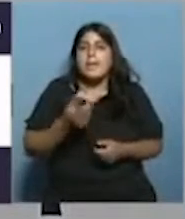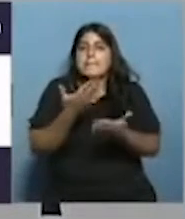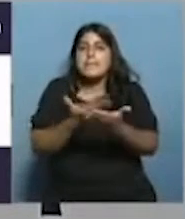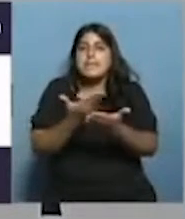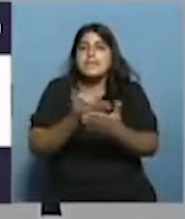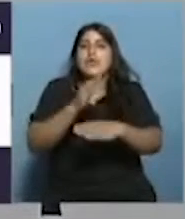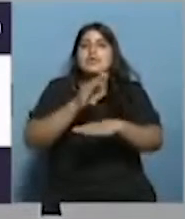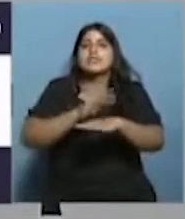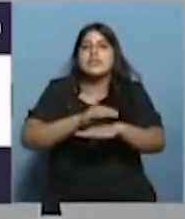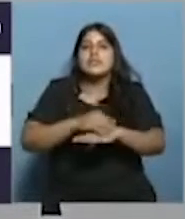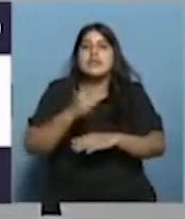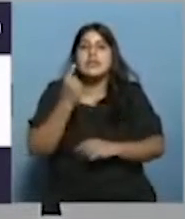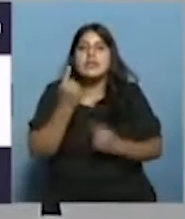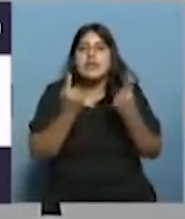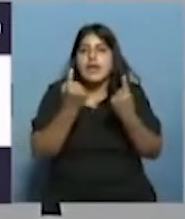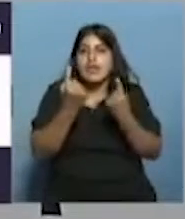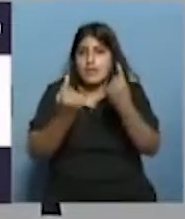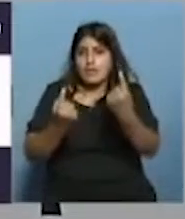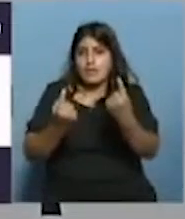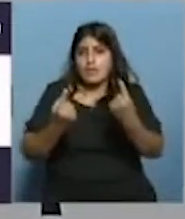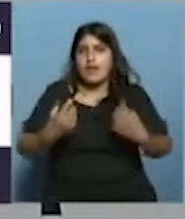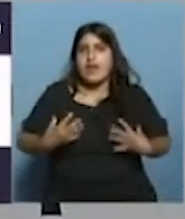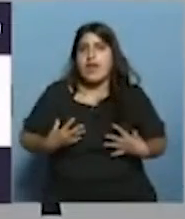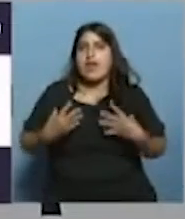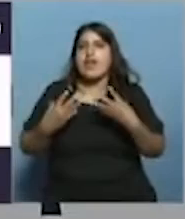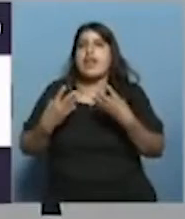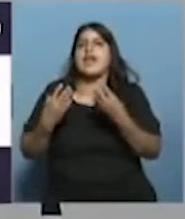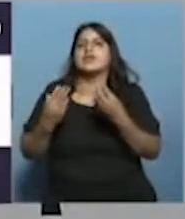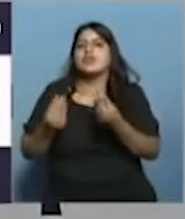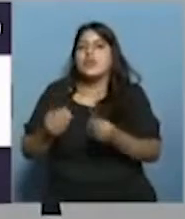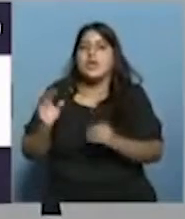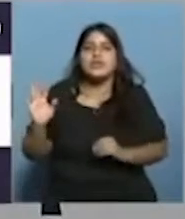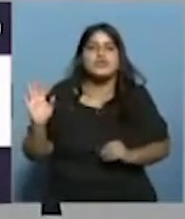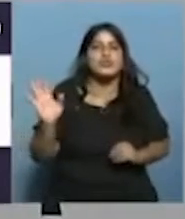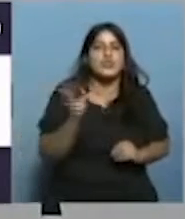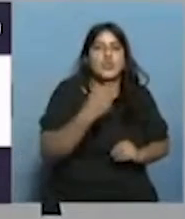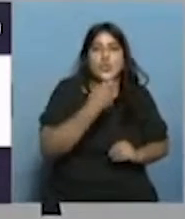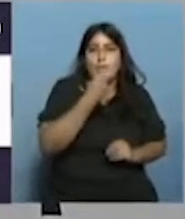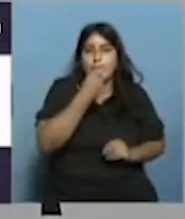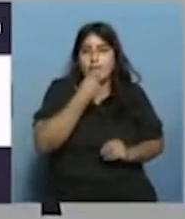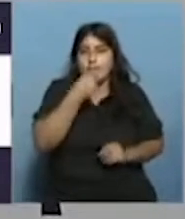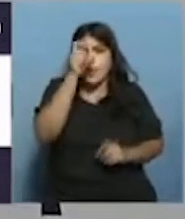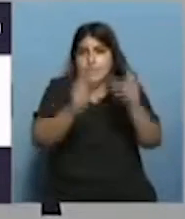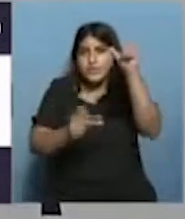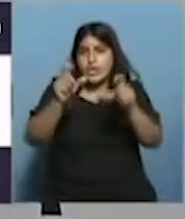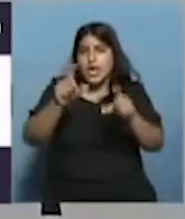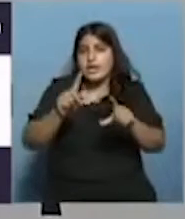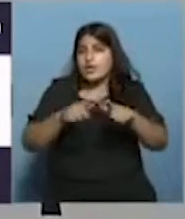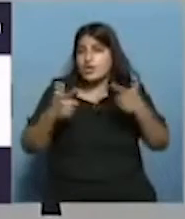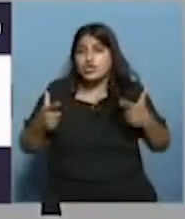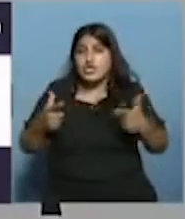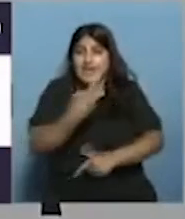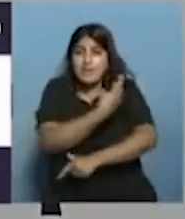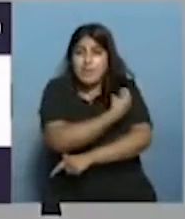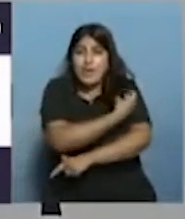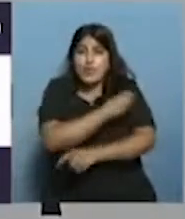responsabilidad individual, a la solidaridad de las personas, que no concurran a aquellos que no cuenten con el esquema completo de vacunación. Todavía nos